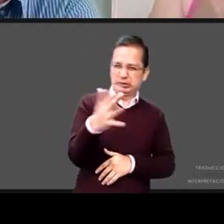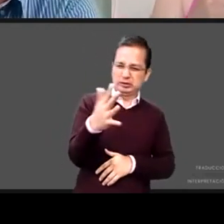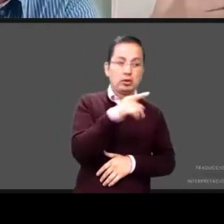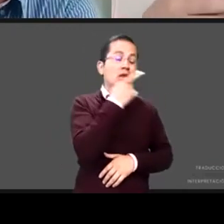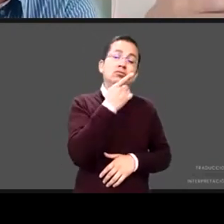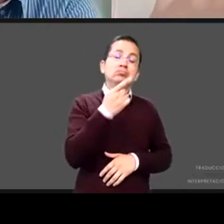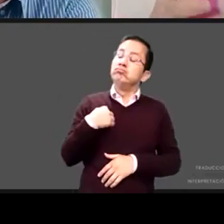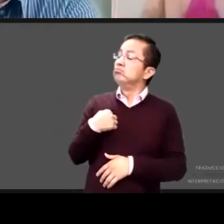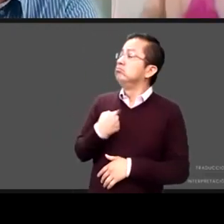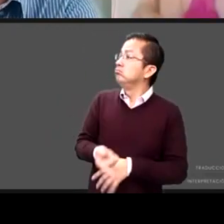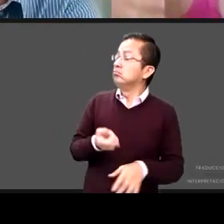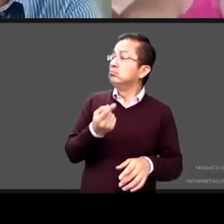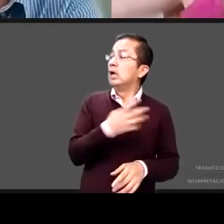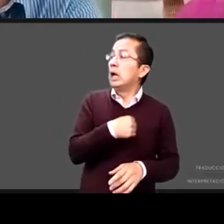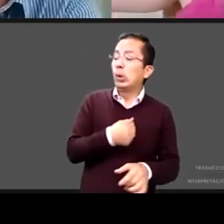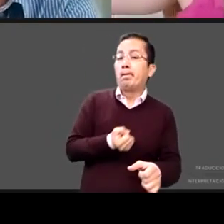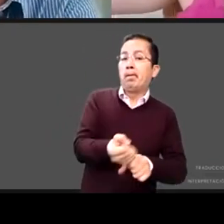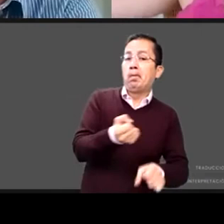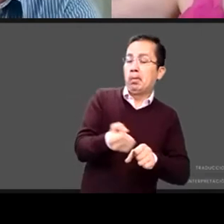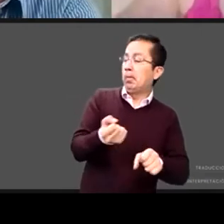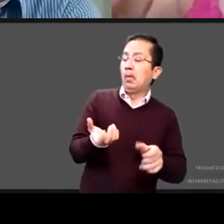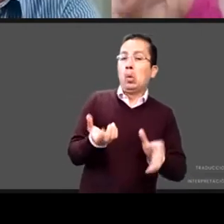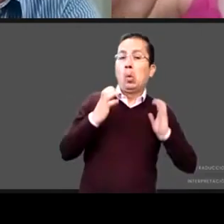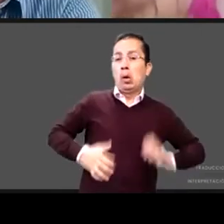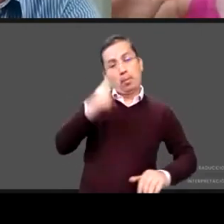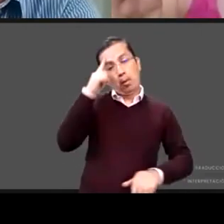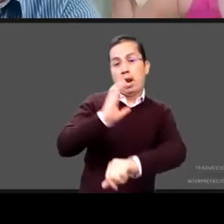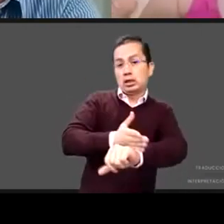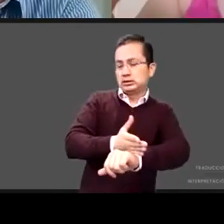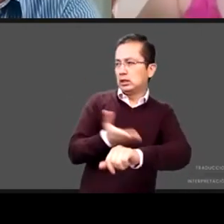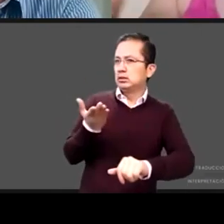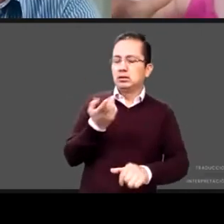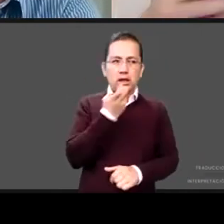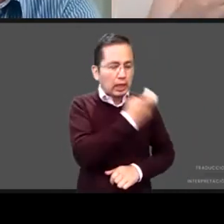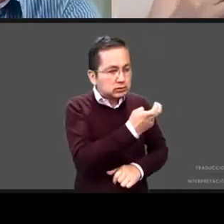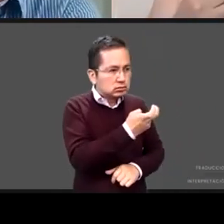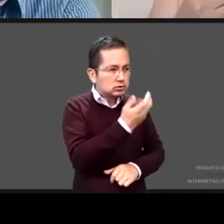y niñas, me parece impresionante que coincida con ese punto, 5% y piquito que también la